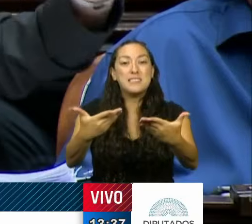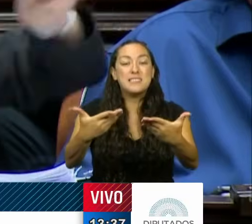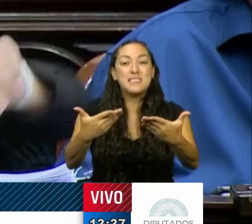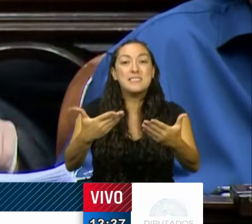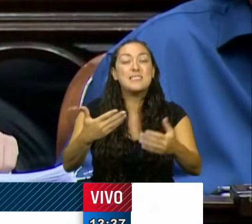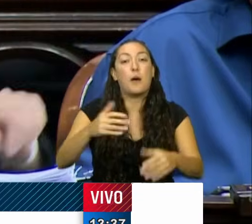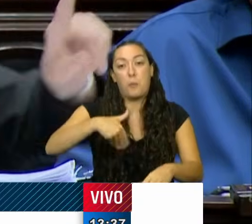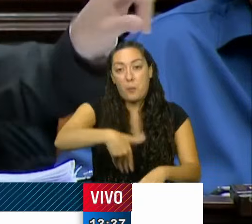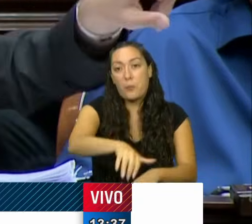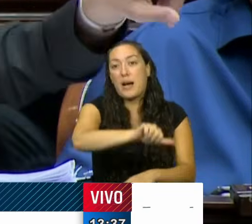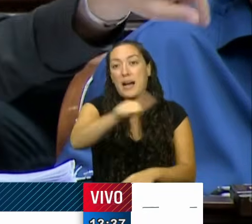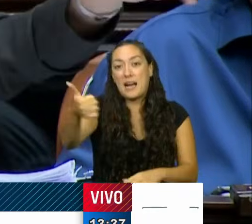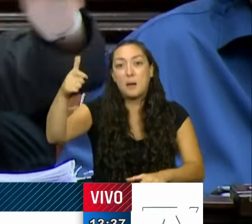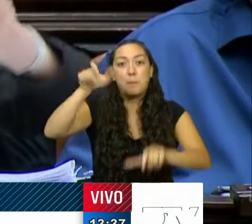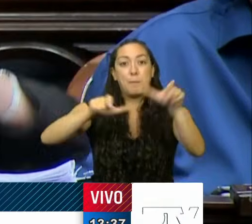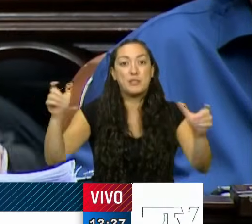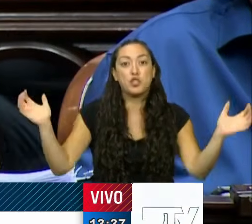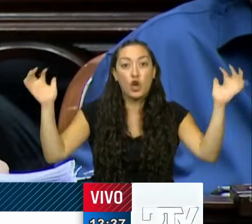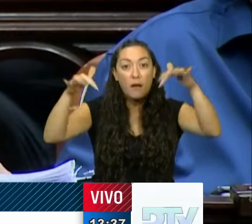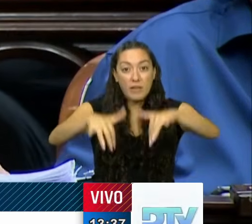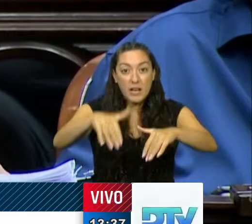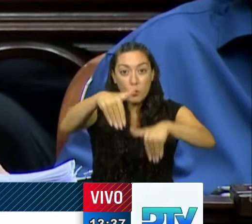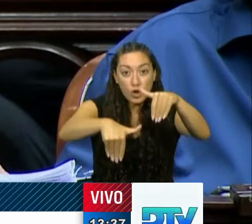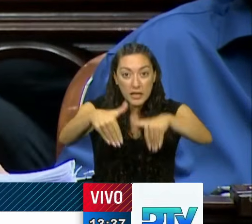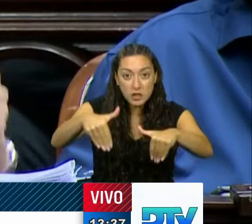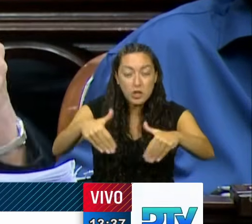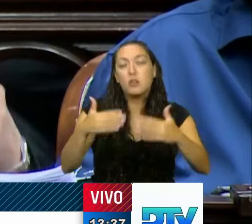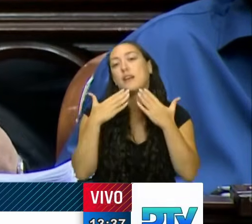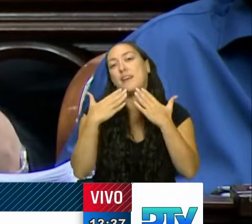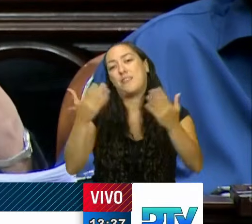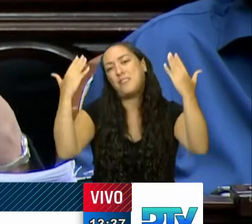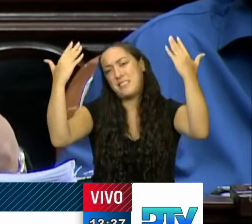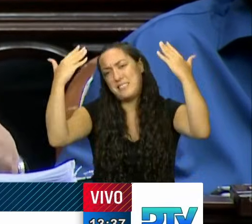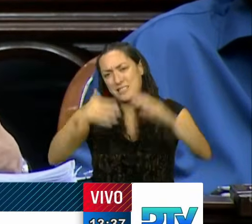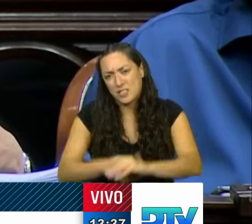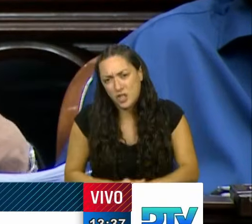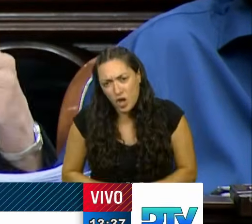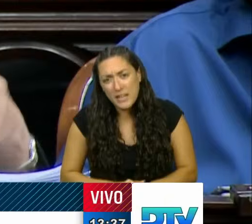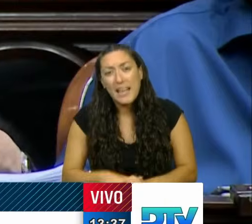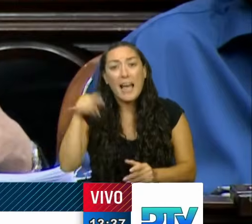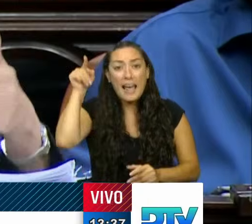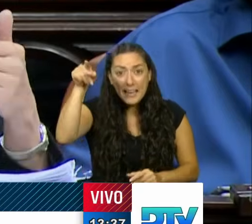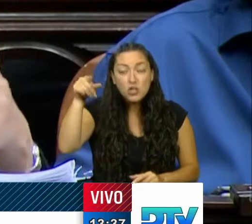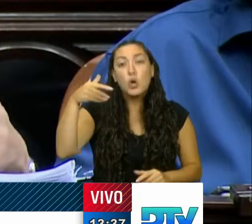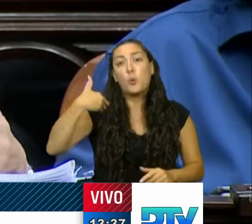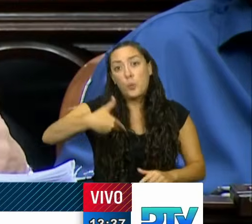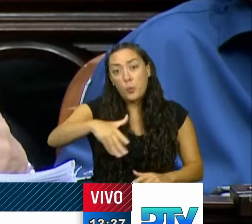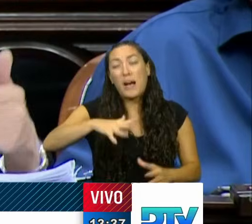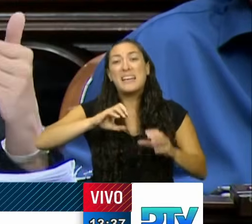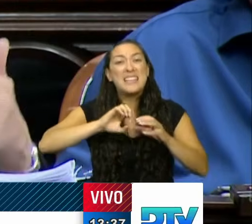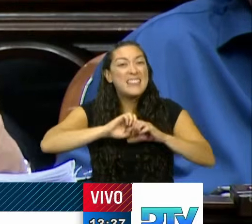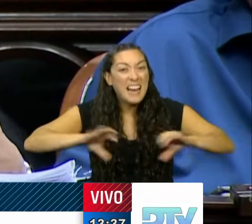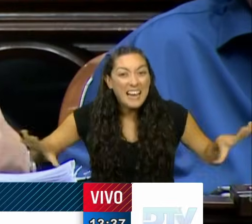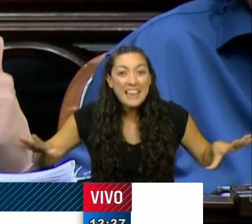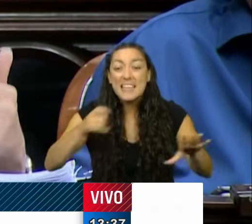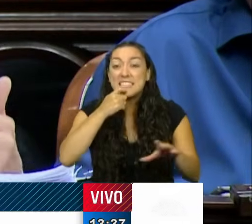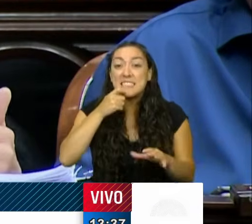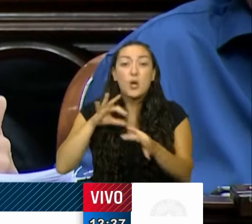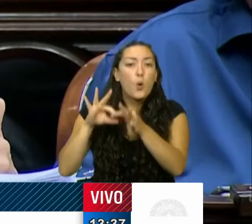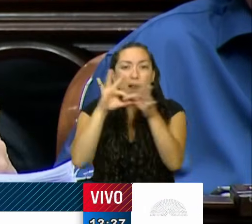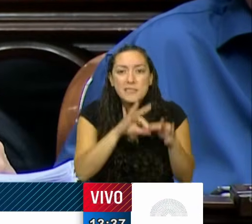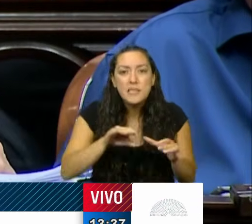dieron quórum. Felicitaciones a los que dieron quórum. Es esa la tragedia cuando no hay coherencia y cuando se traicionan